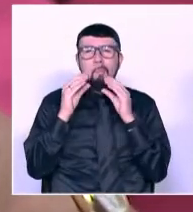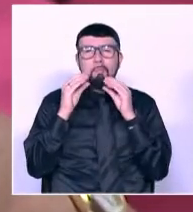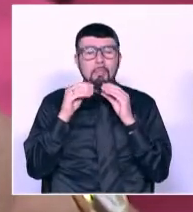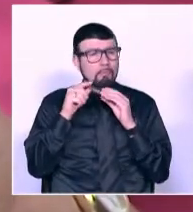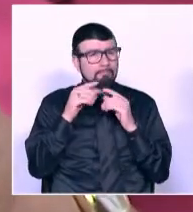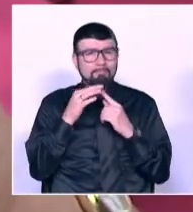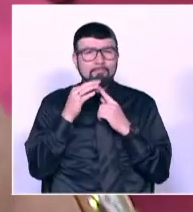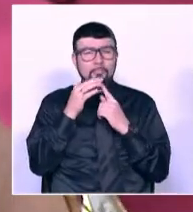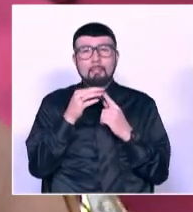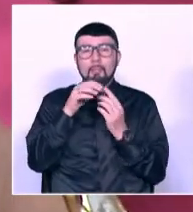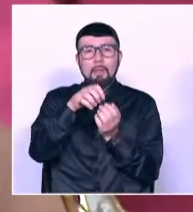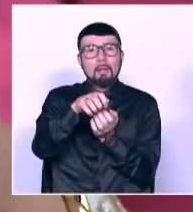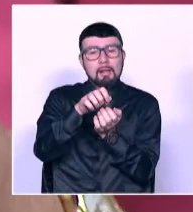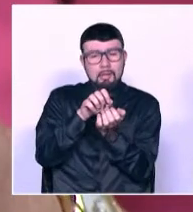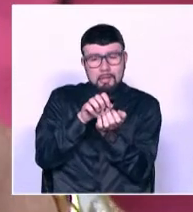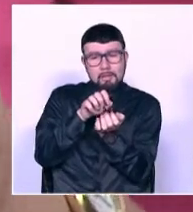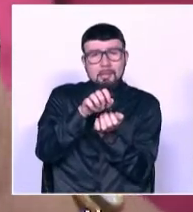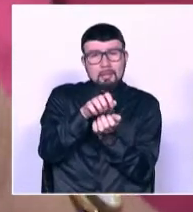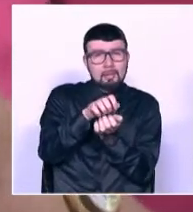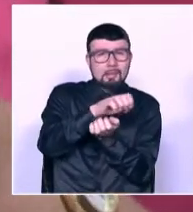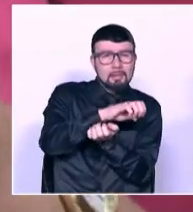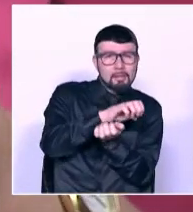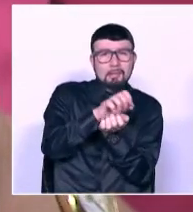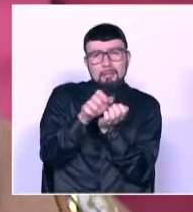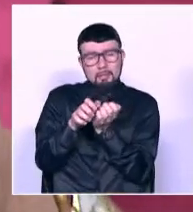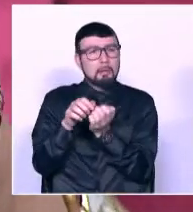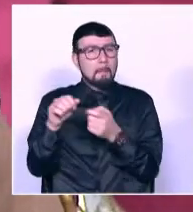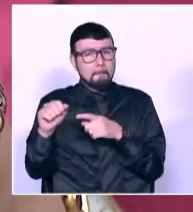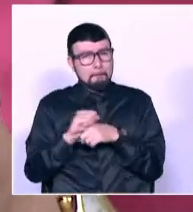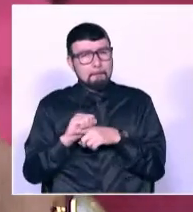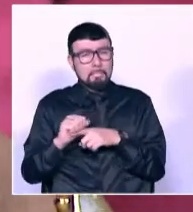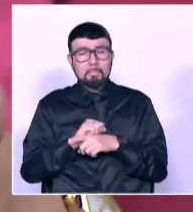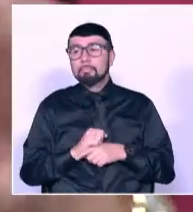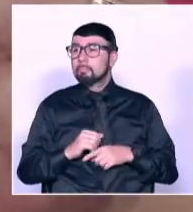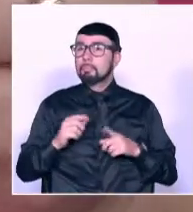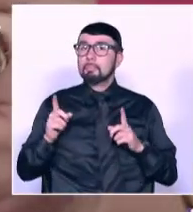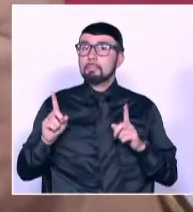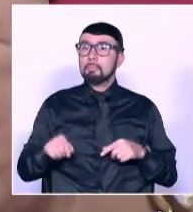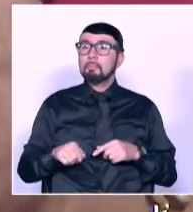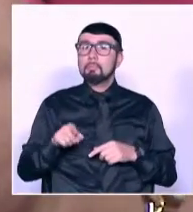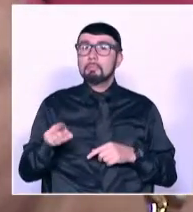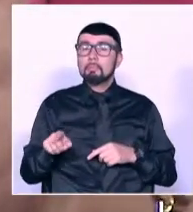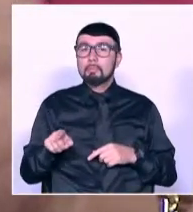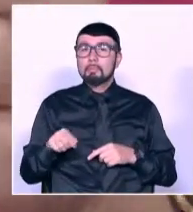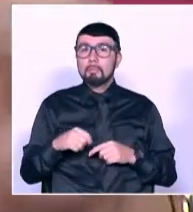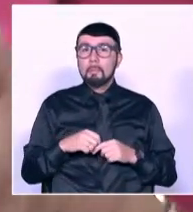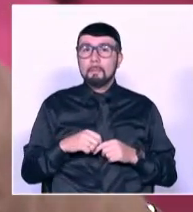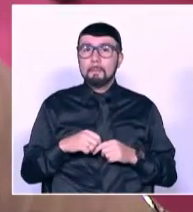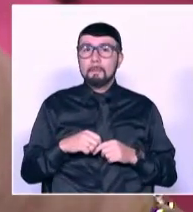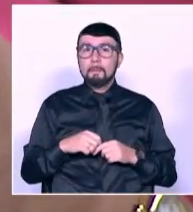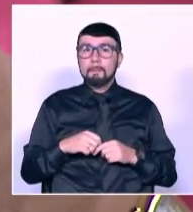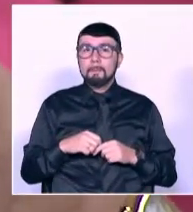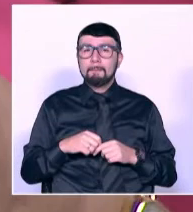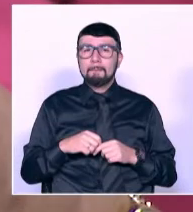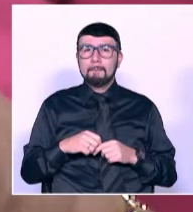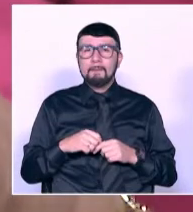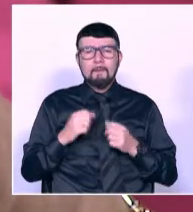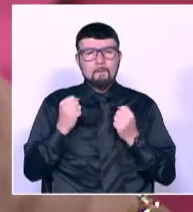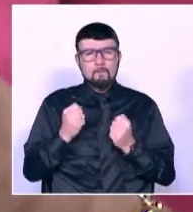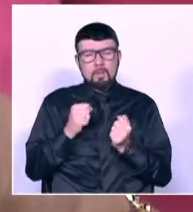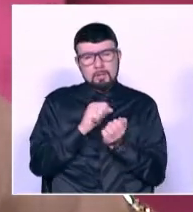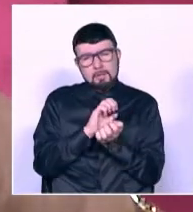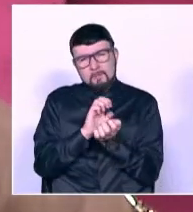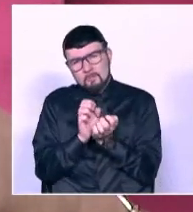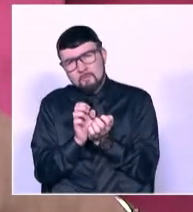hacia atrás, hacia un lado, hacia el otro. También lo podemos hacer los ejercicios poniéndole presión hacia un lado o hacia el